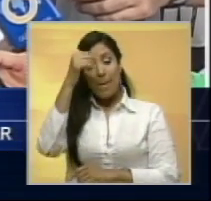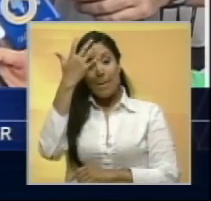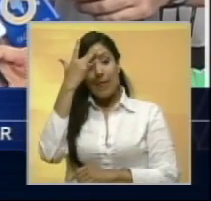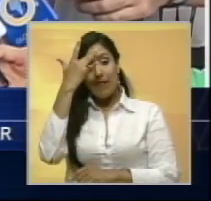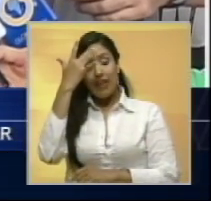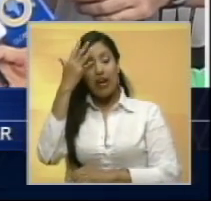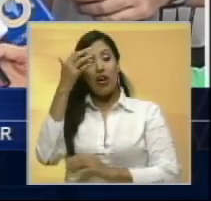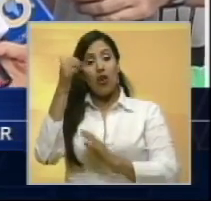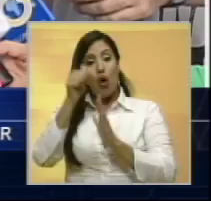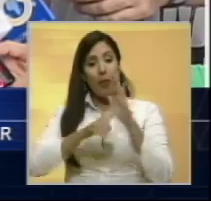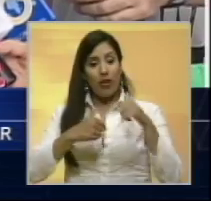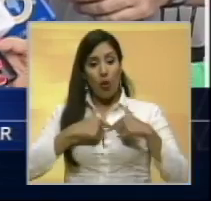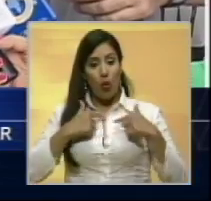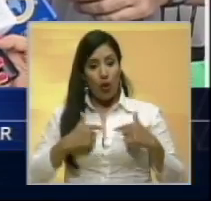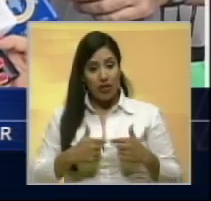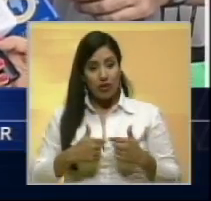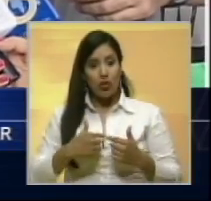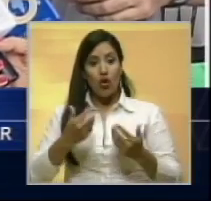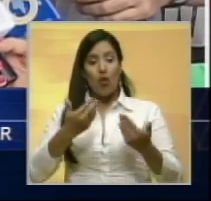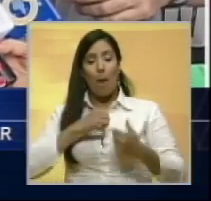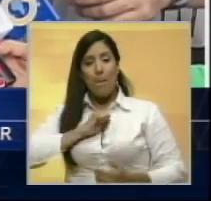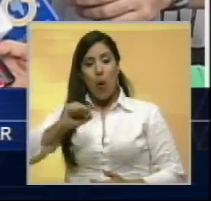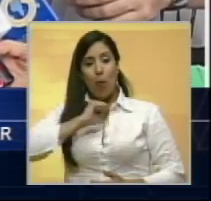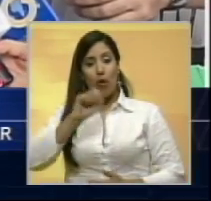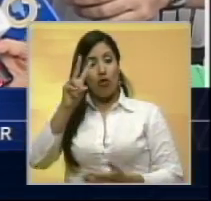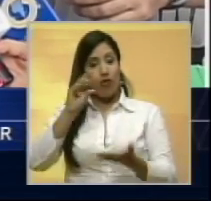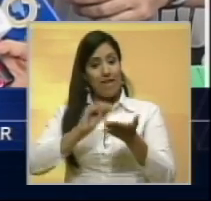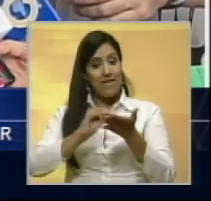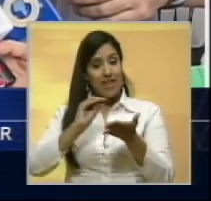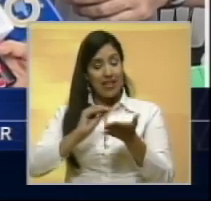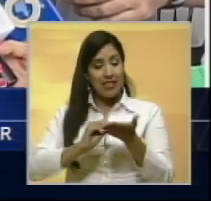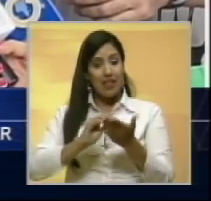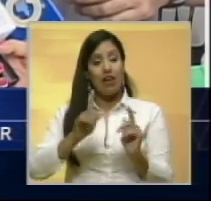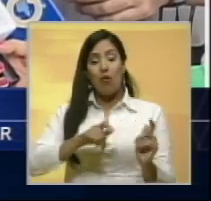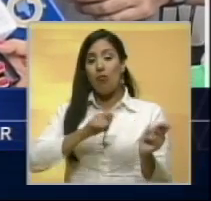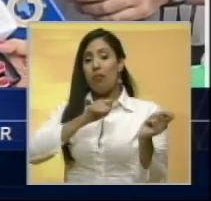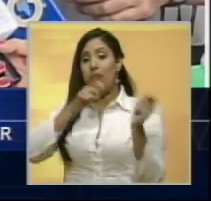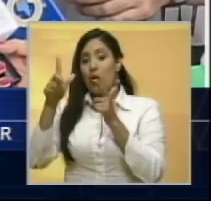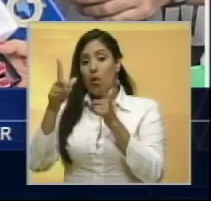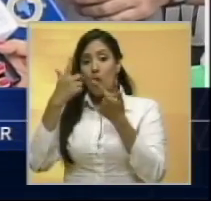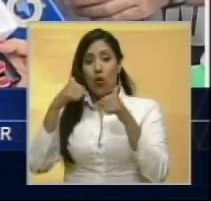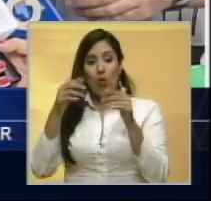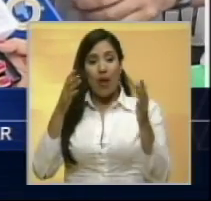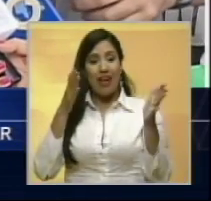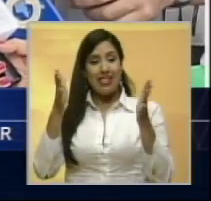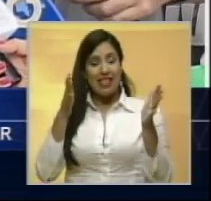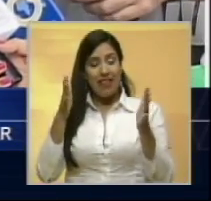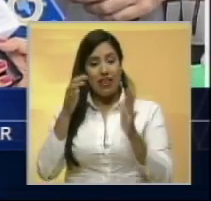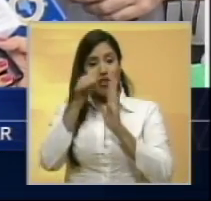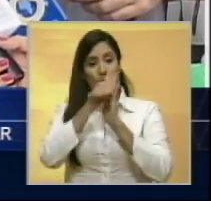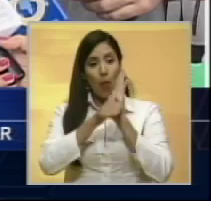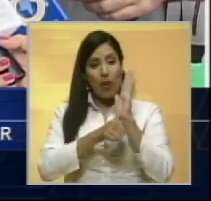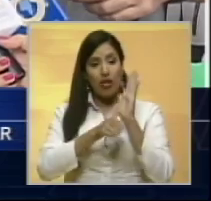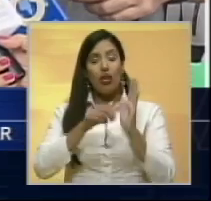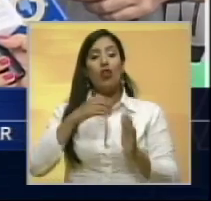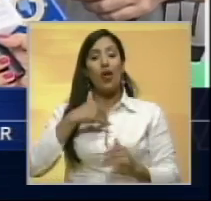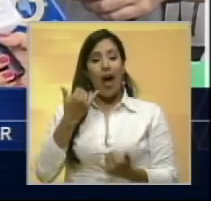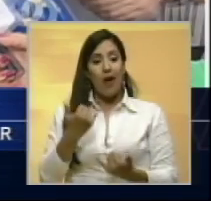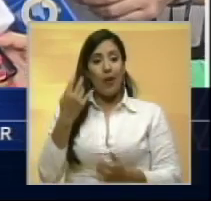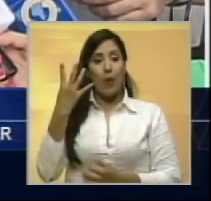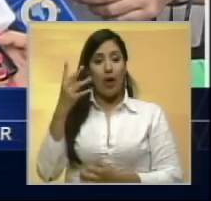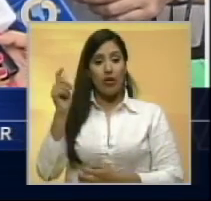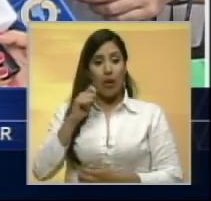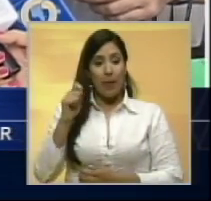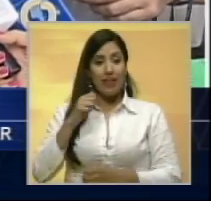hospitalizado en cardiología, me dieron 2 infartos, fui trasladado después al servicio de cirugía cardiovascular, donde ya voy para 4